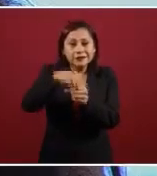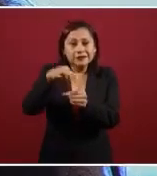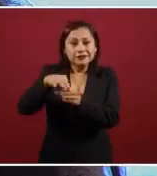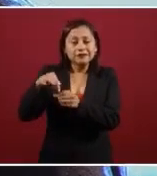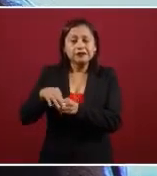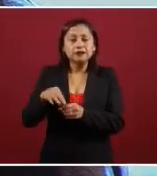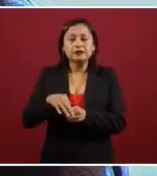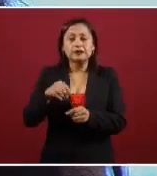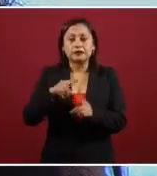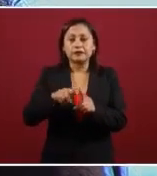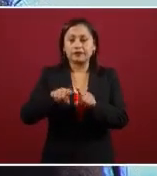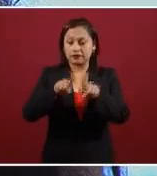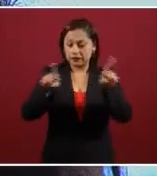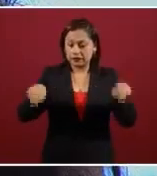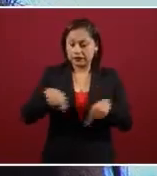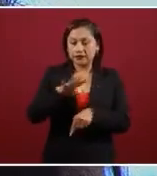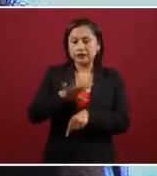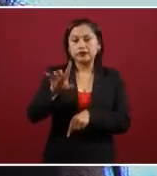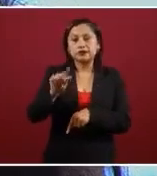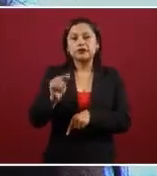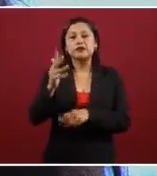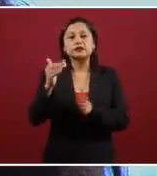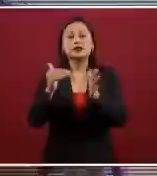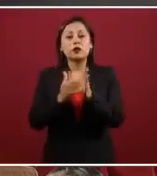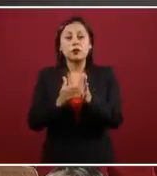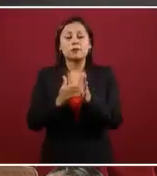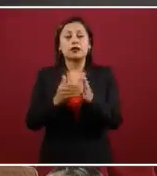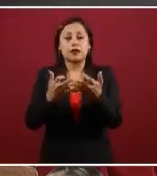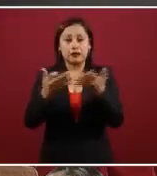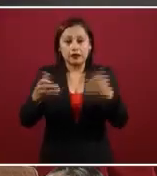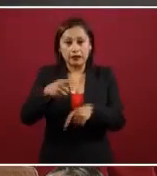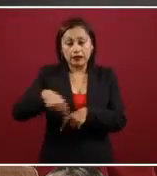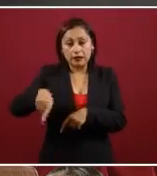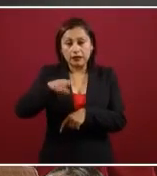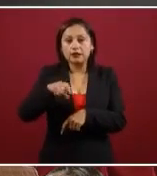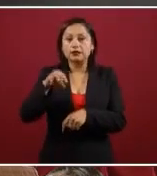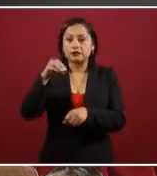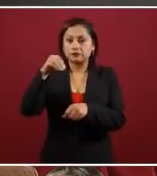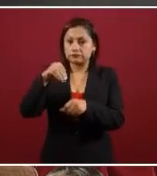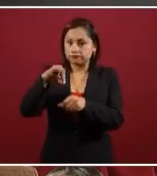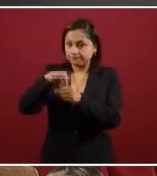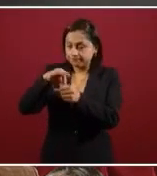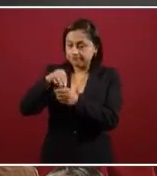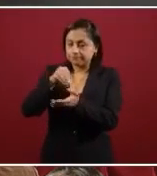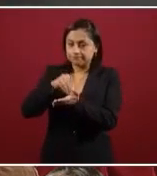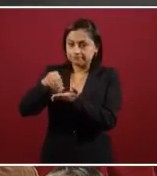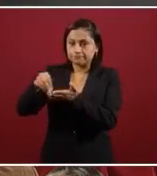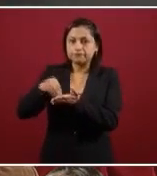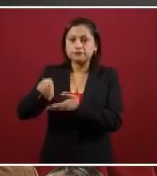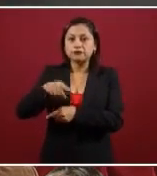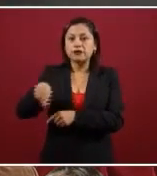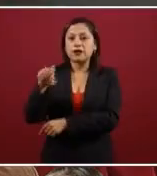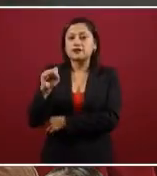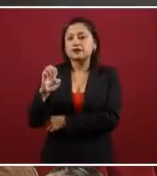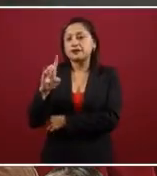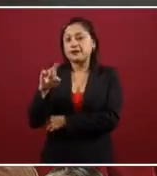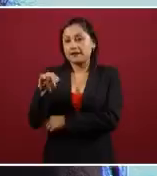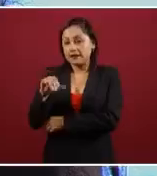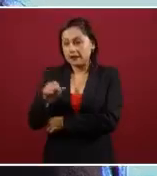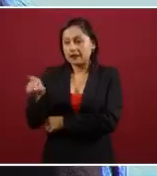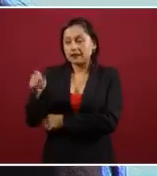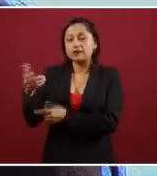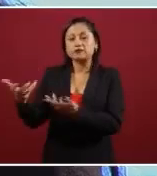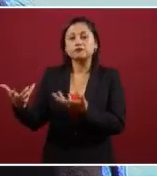575 mil hectáreas. Hicimos un convenio con Sedena, estamos trabajando con ellos a través de 12 viveros, nos van a entregar